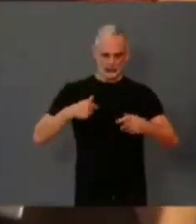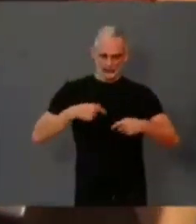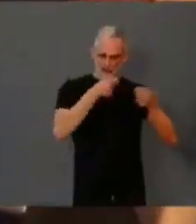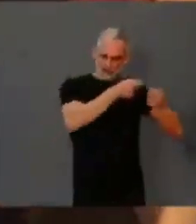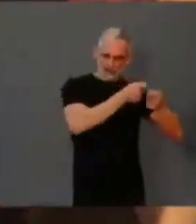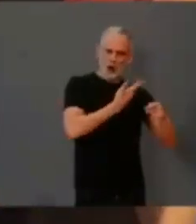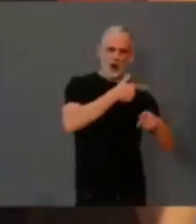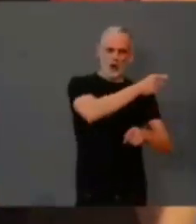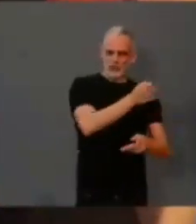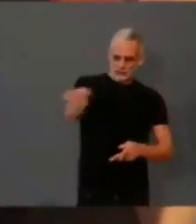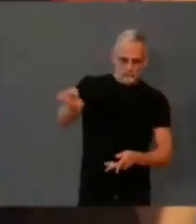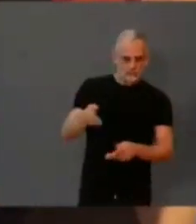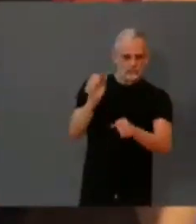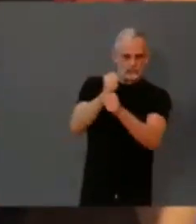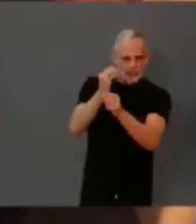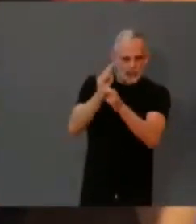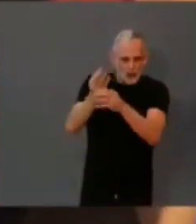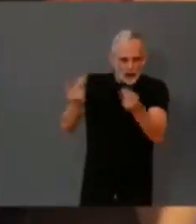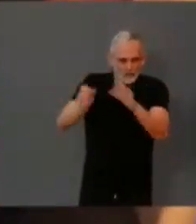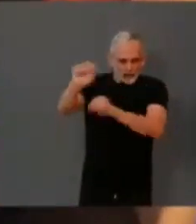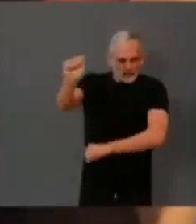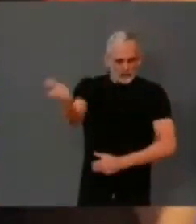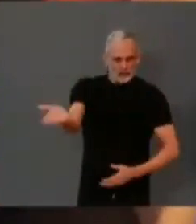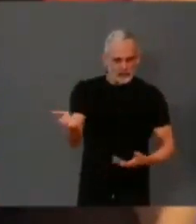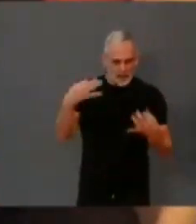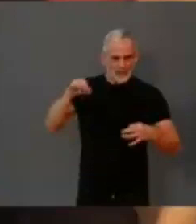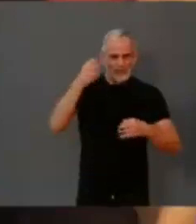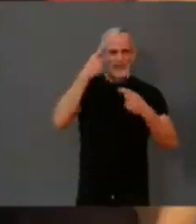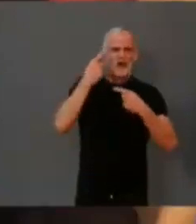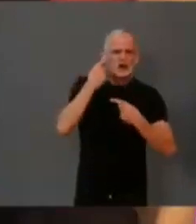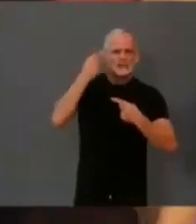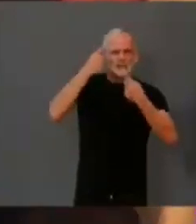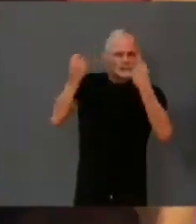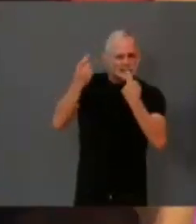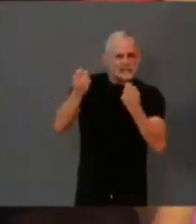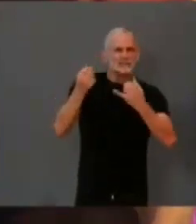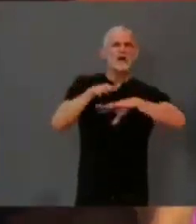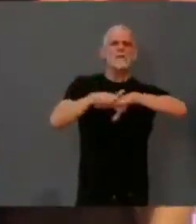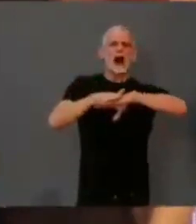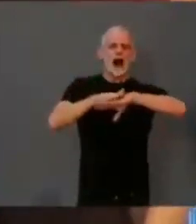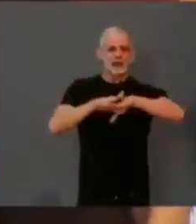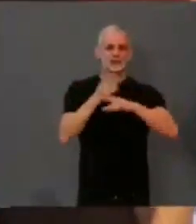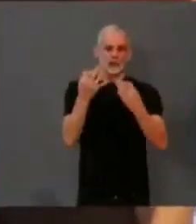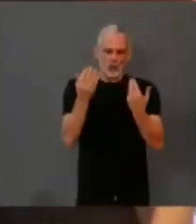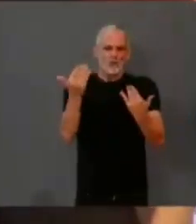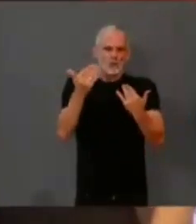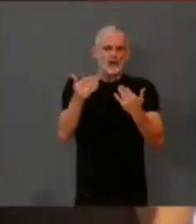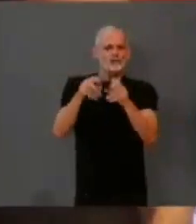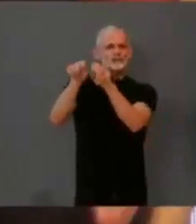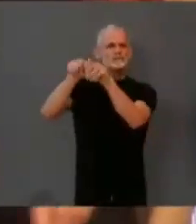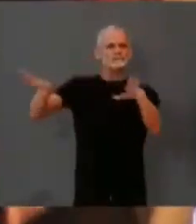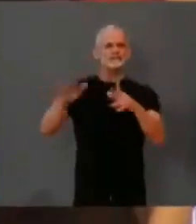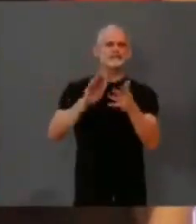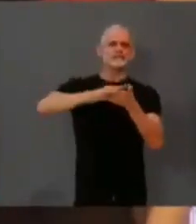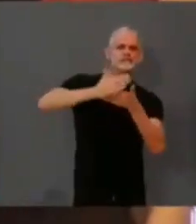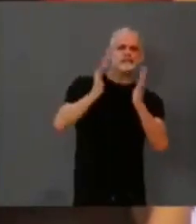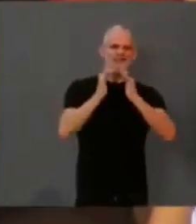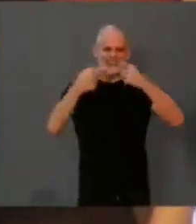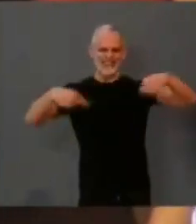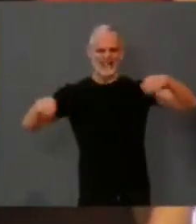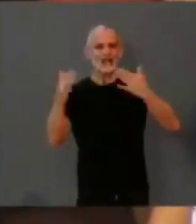finalicen la escuela secundaria adquieran conocimientos básicos transferibles y digitales